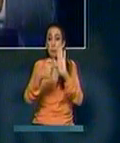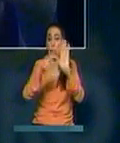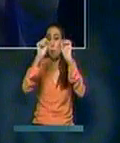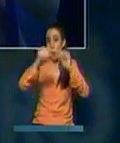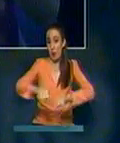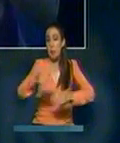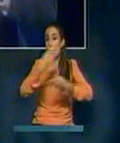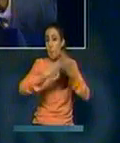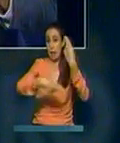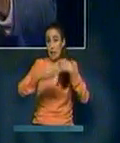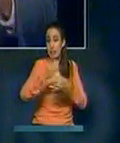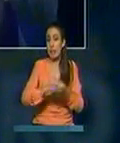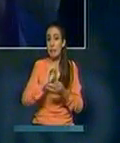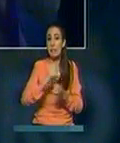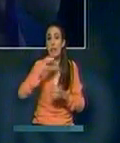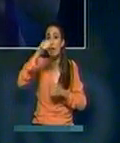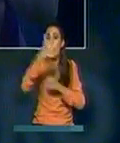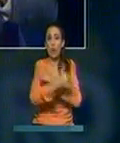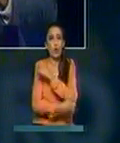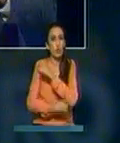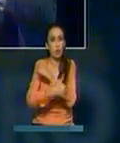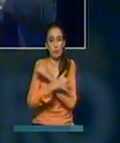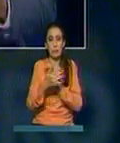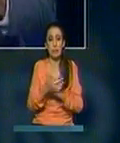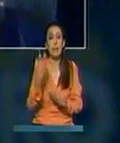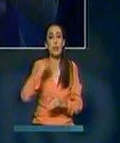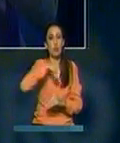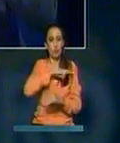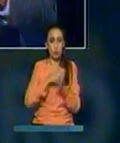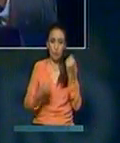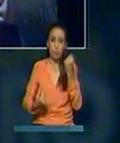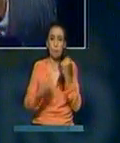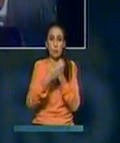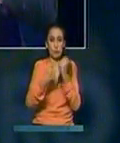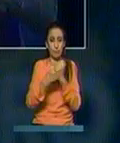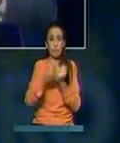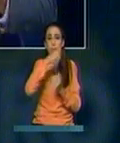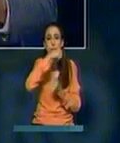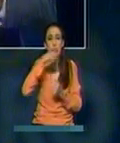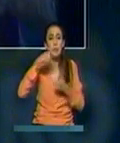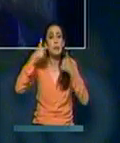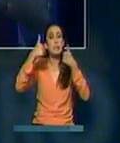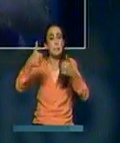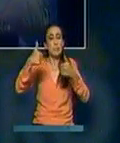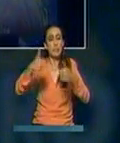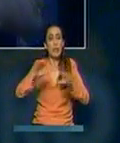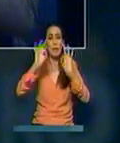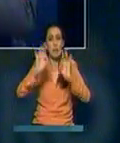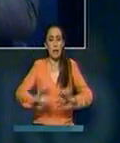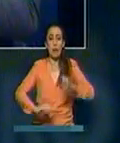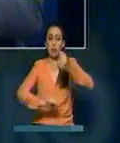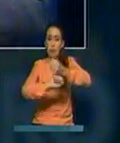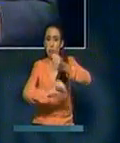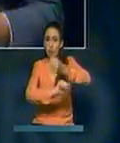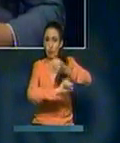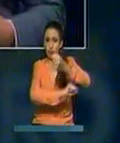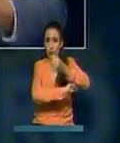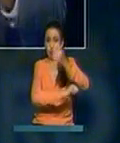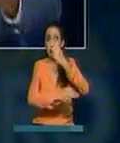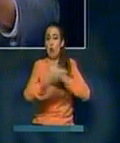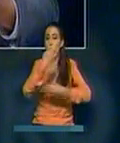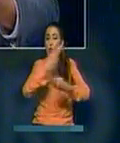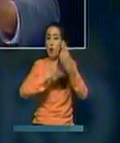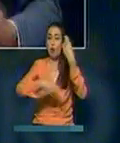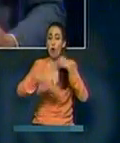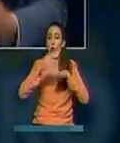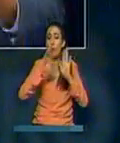internacionales. Hacia allá va el reto, impulsar que se fabrique una buena cerveza y, ¿por qué no?, posicionarla en mercados internacionales y que